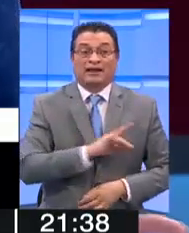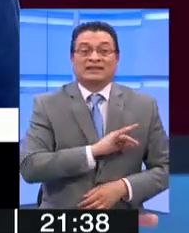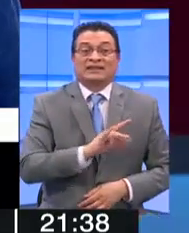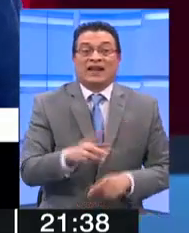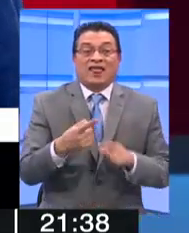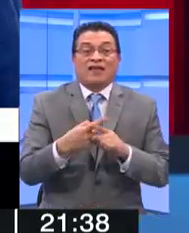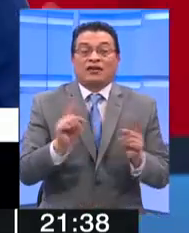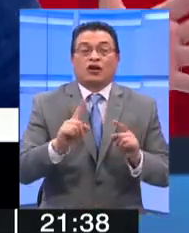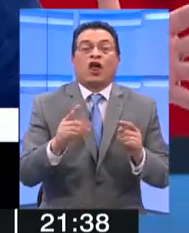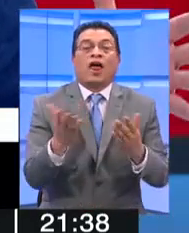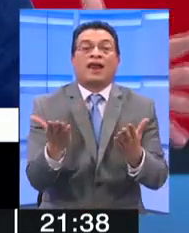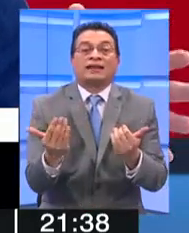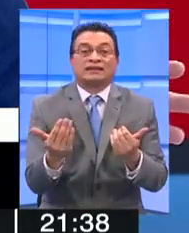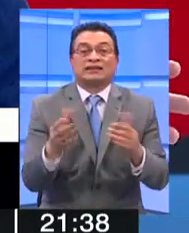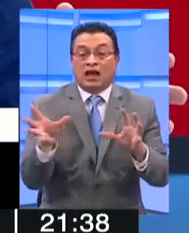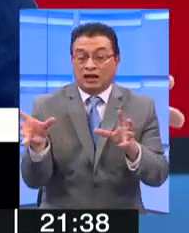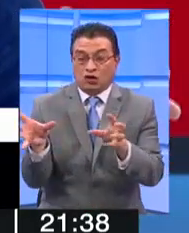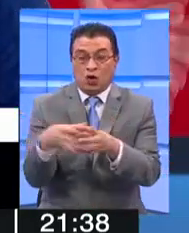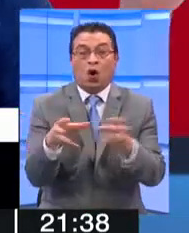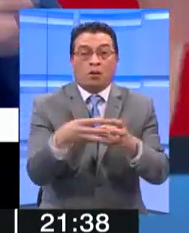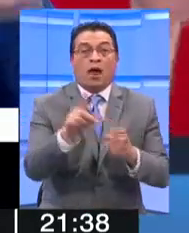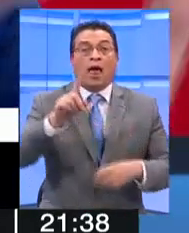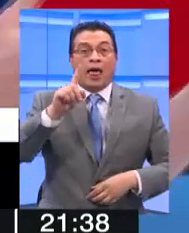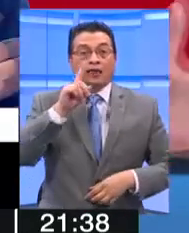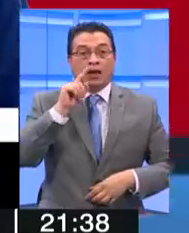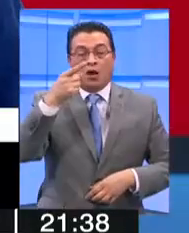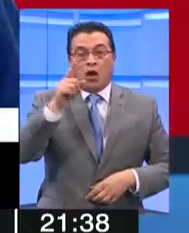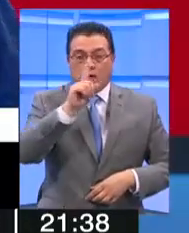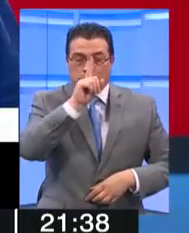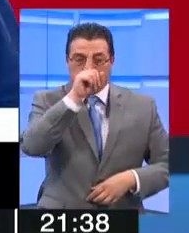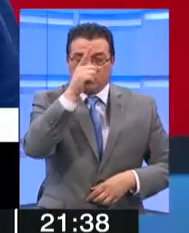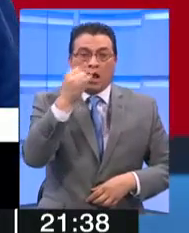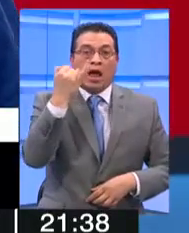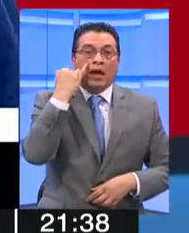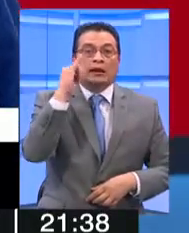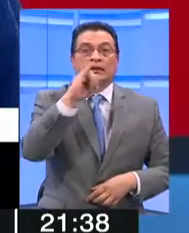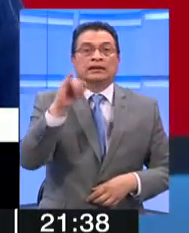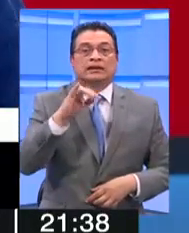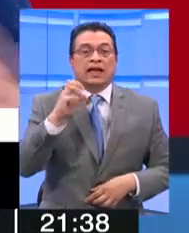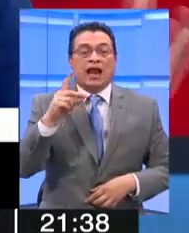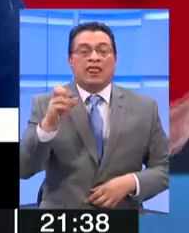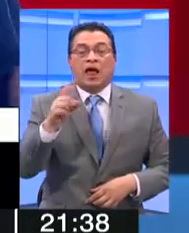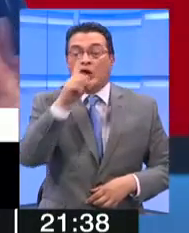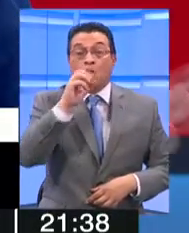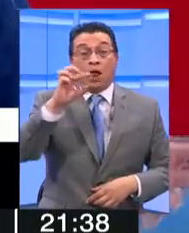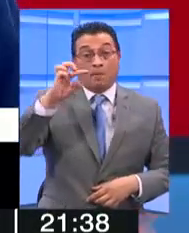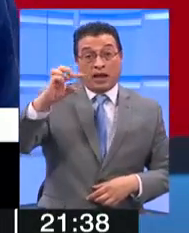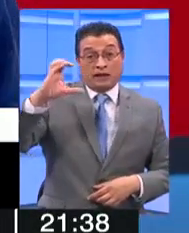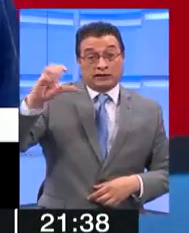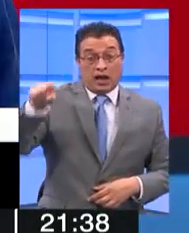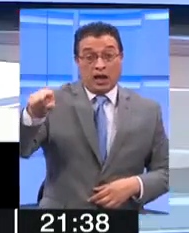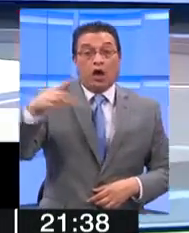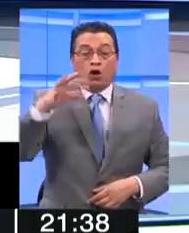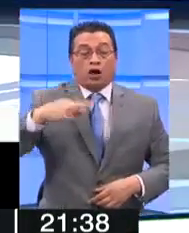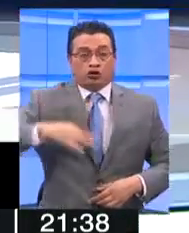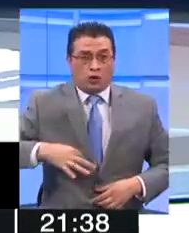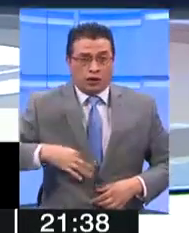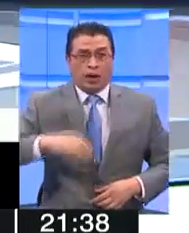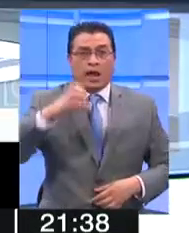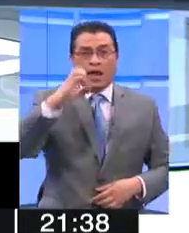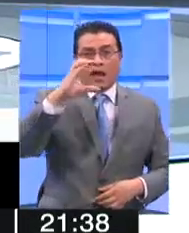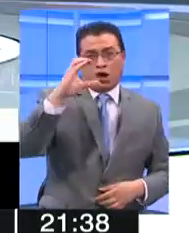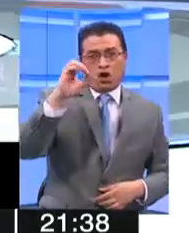no solamente se necesitan organizaciones que tengan una tradición de izquierda como la del Partido Comunista, sino que muchas otras ciudadanas,